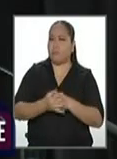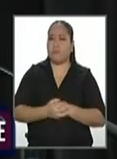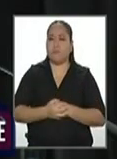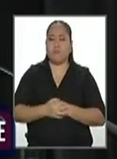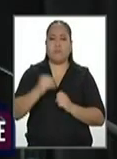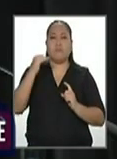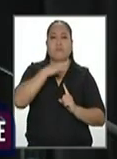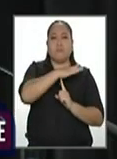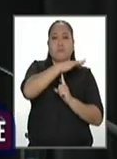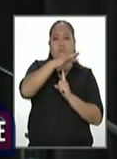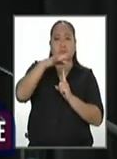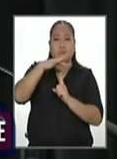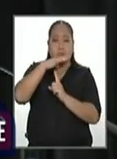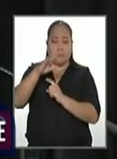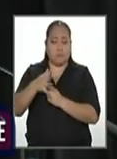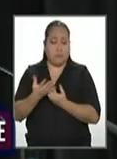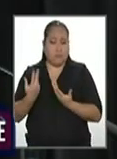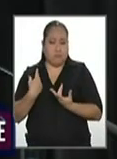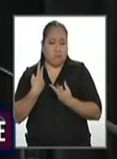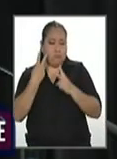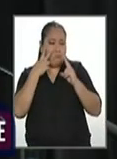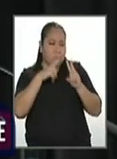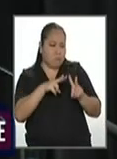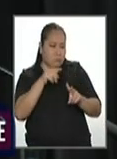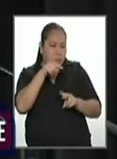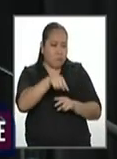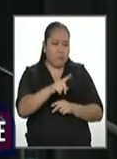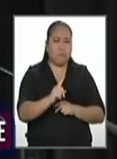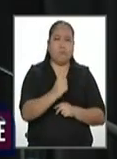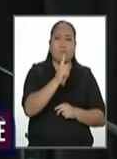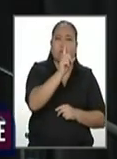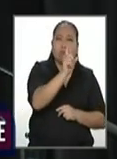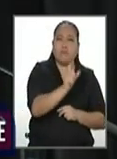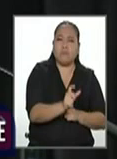el medio ambiente cuando no miramos a la persona?